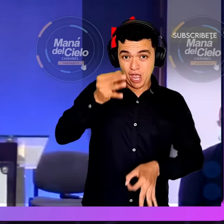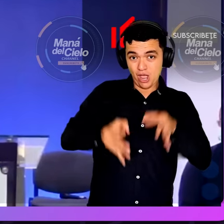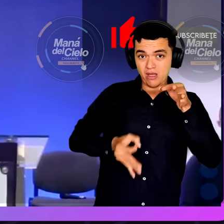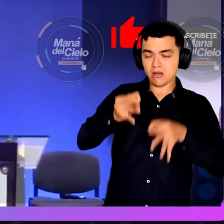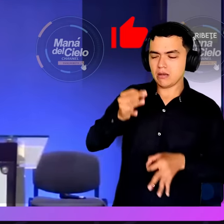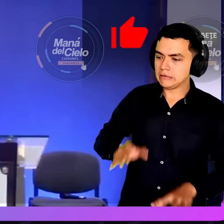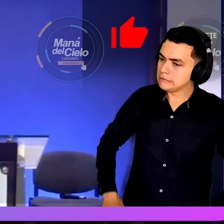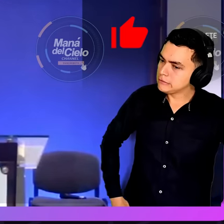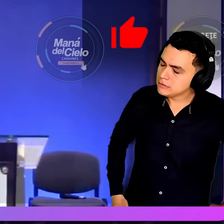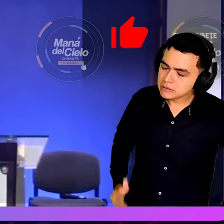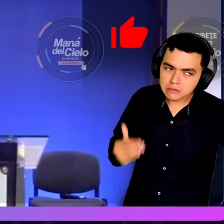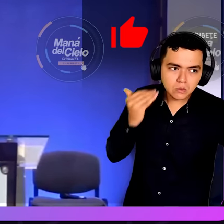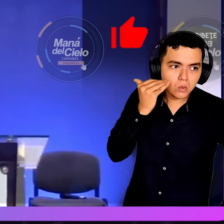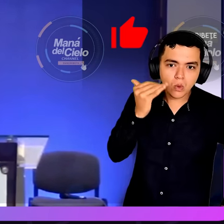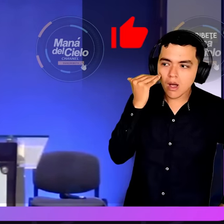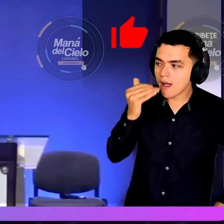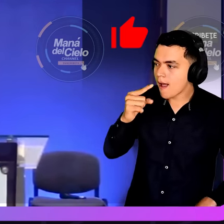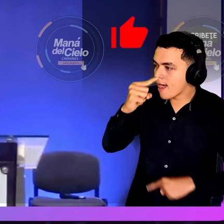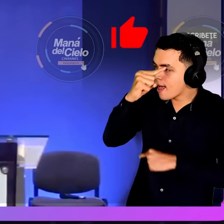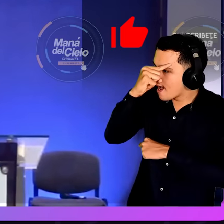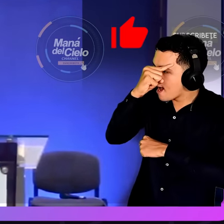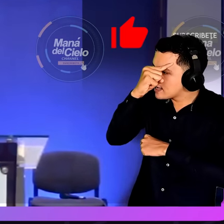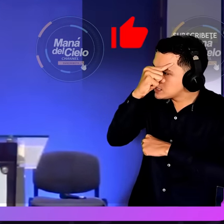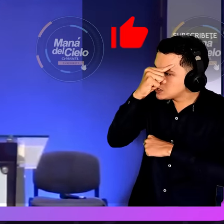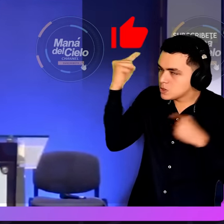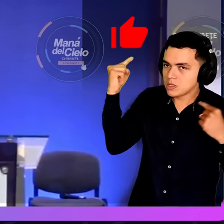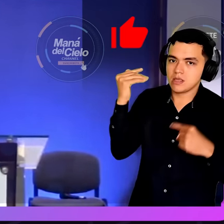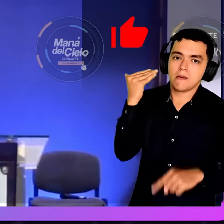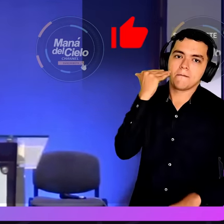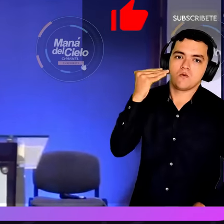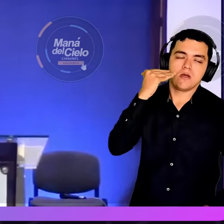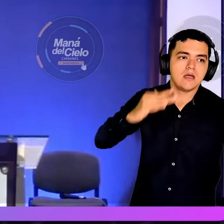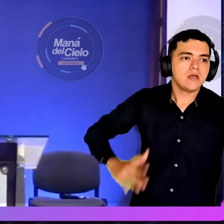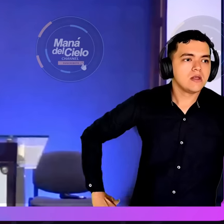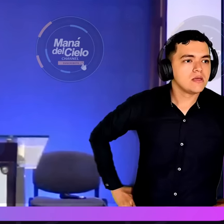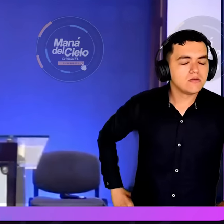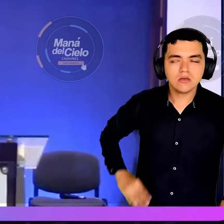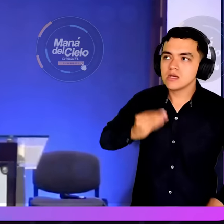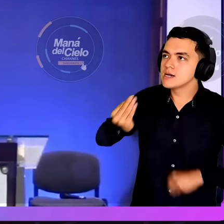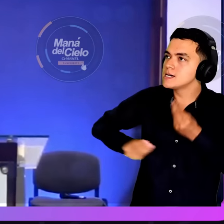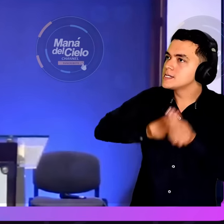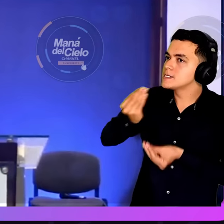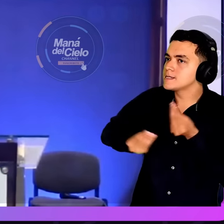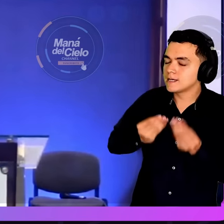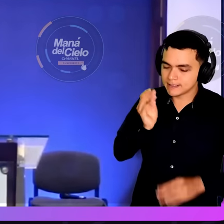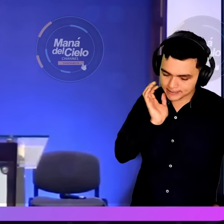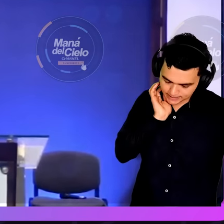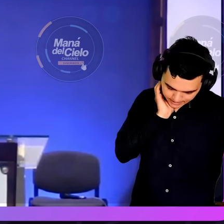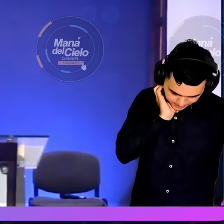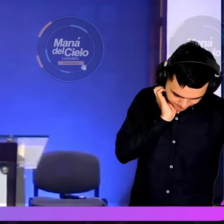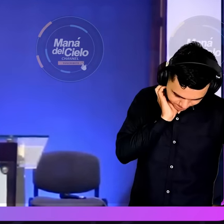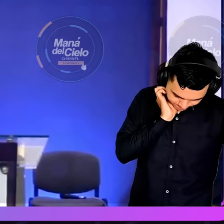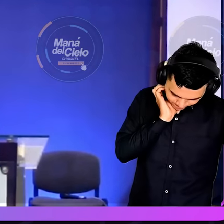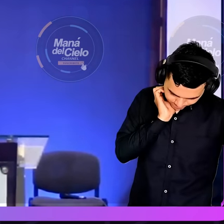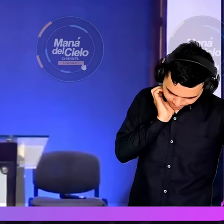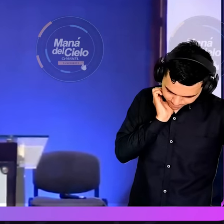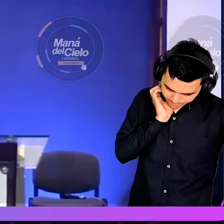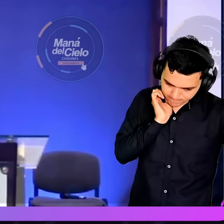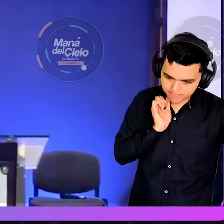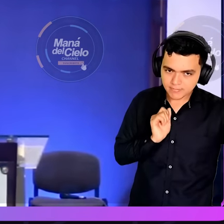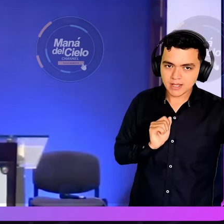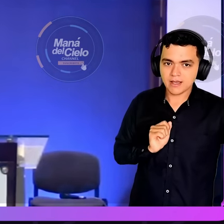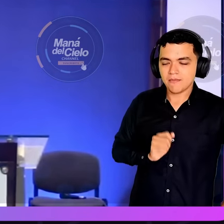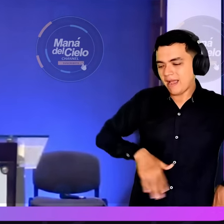hazme justicia. Hasta que ahí es donde dice San Lucas 18, hasta que llegó un día que el juez dijo: aunque ni